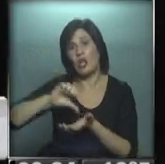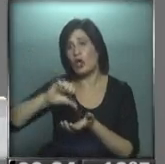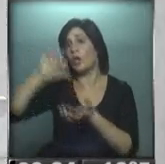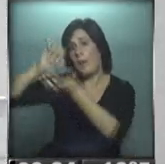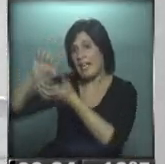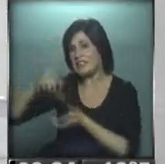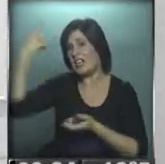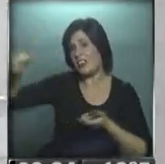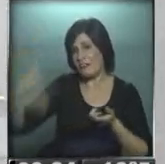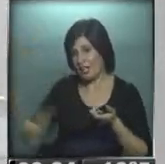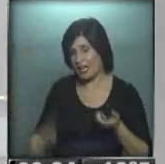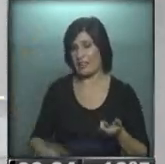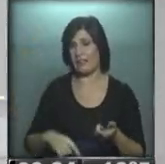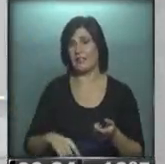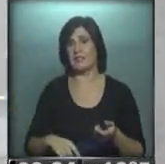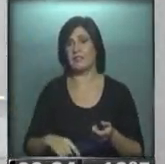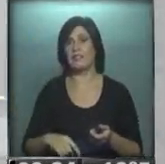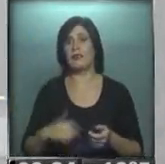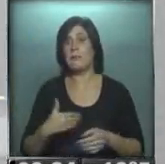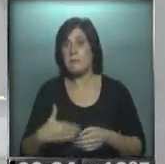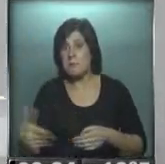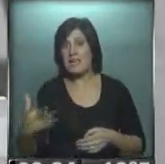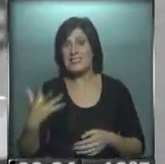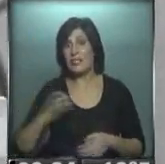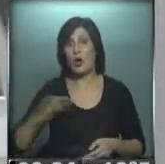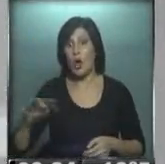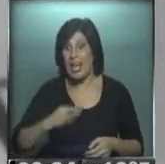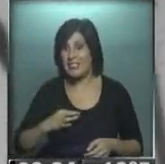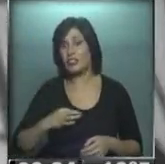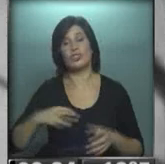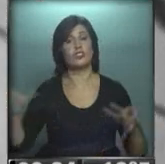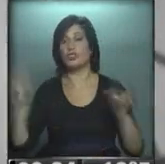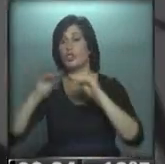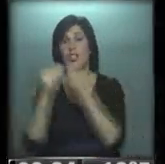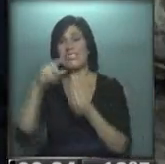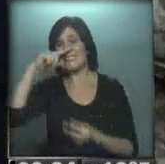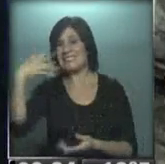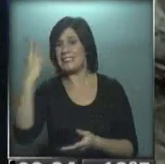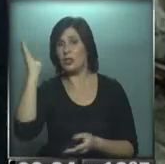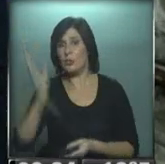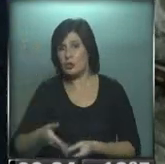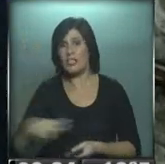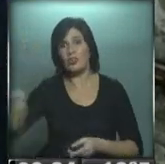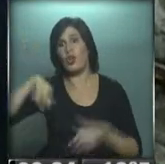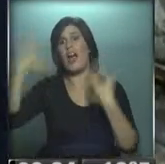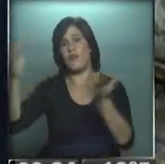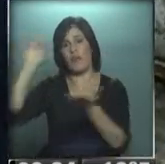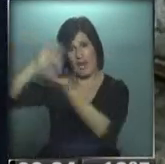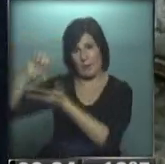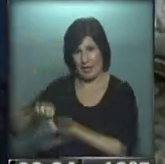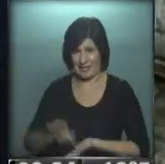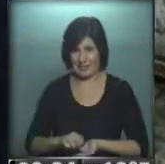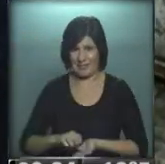que 5 años después controlaban el 75% de su paquete accionario. Repsol ha